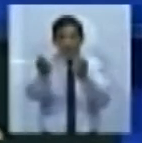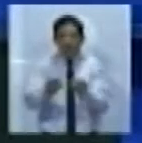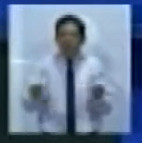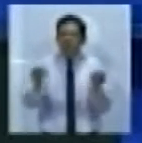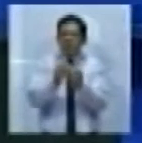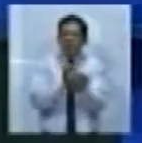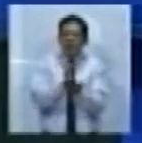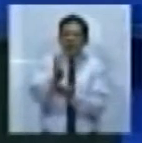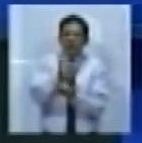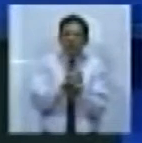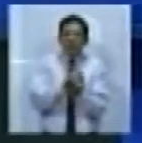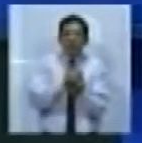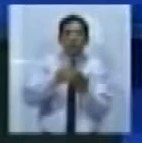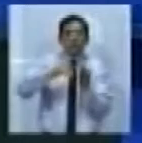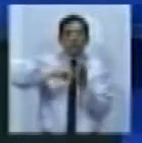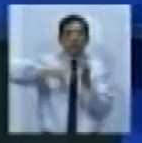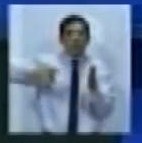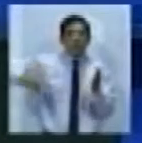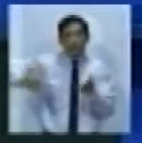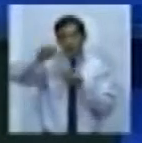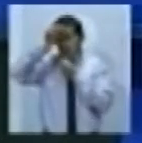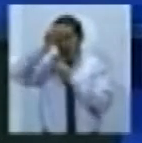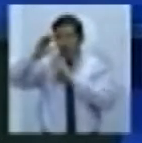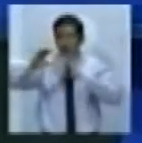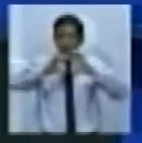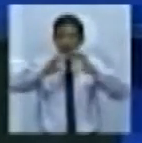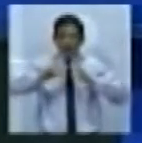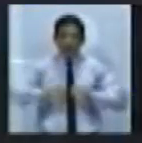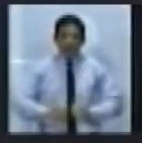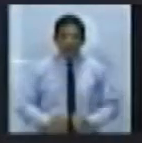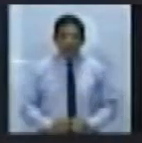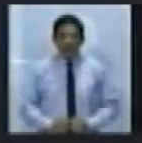el acceso a las tecnologías de la información y comunicación.